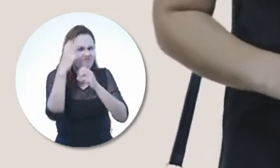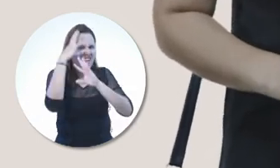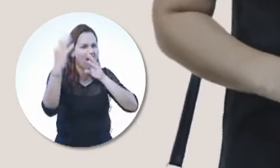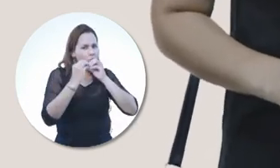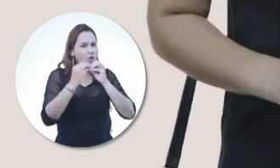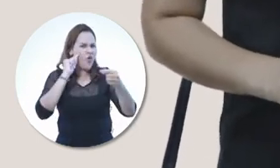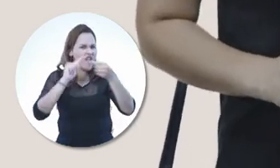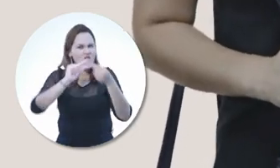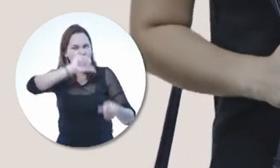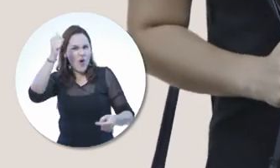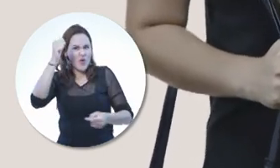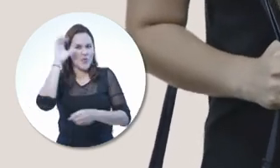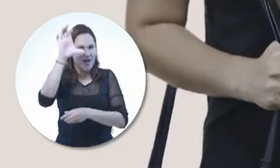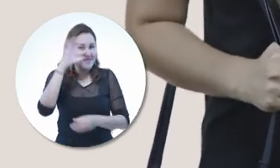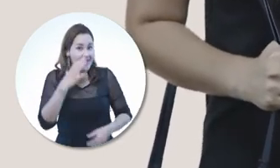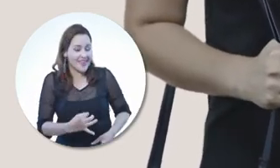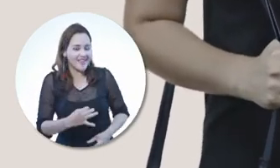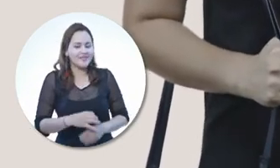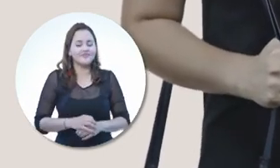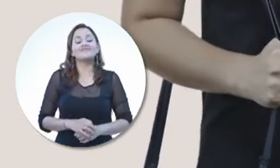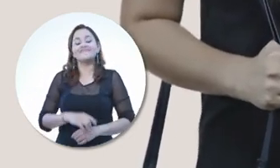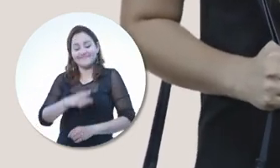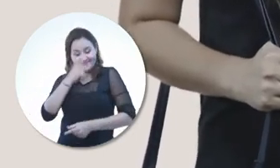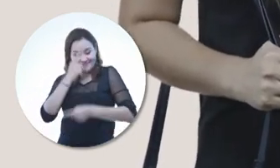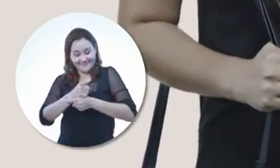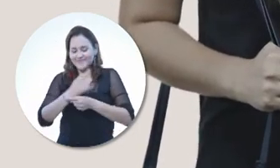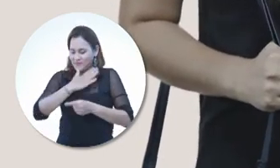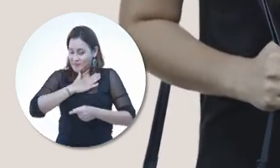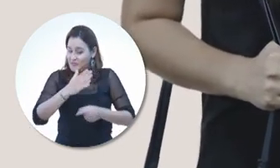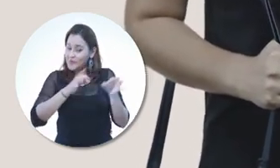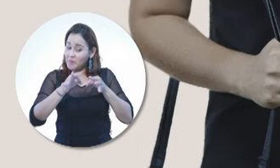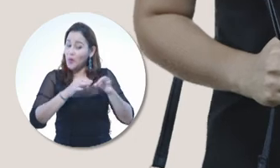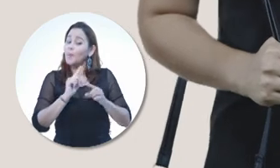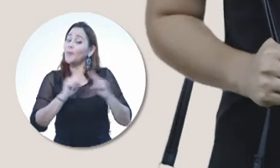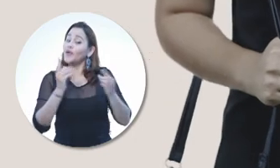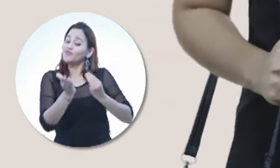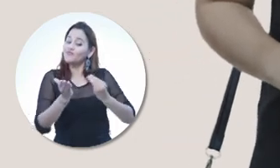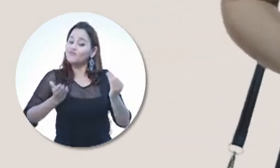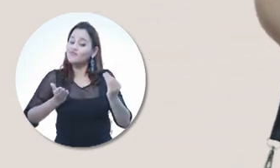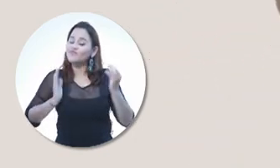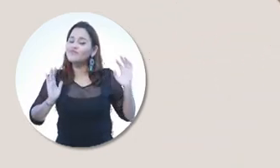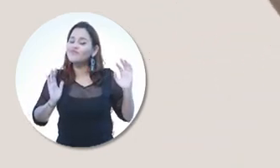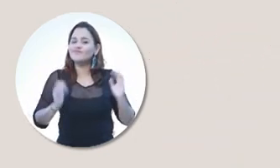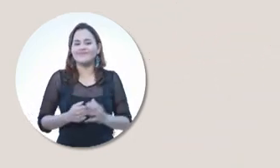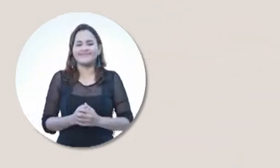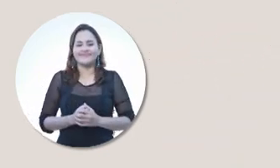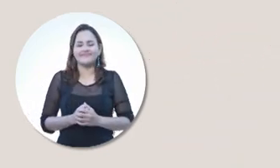¿verdad? Un tema que te interesa, ¿no? Yo te explico, pero con una sola condición.